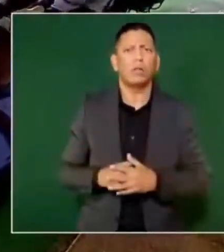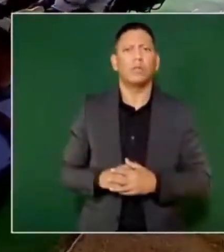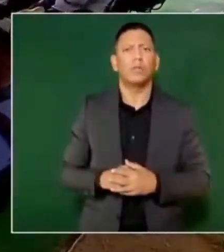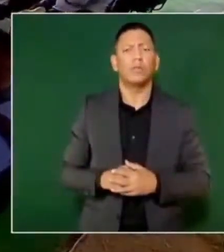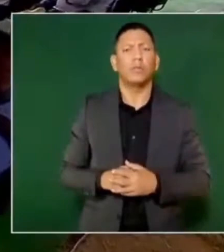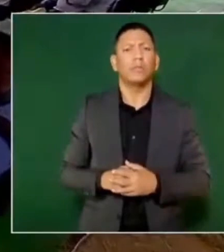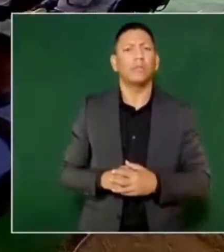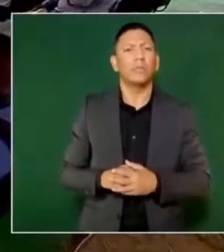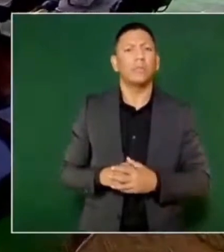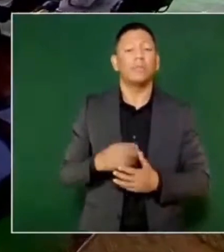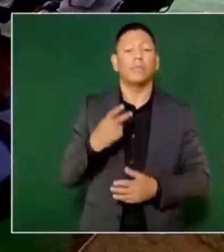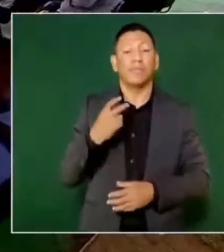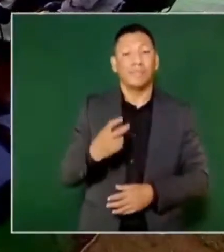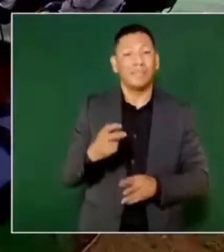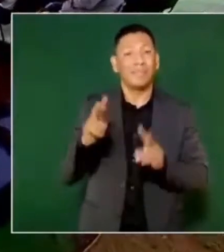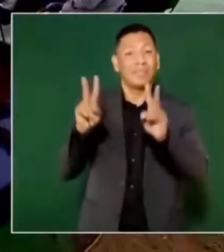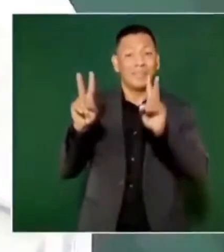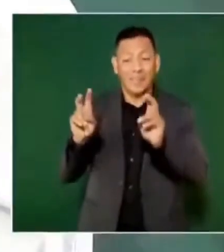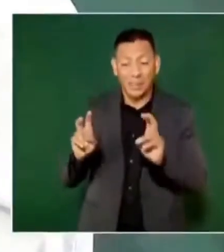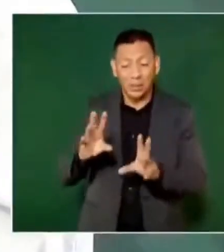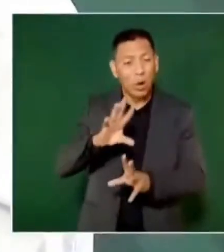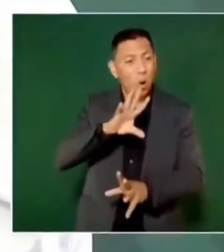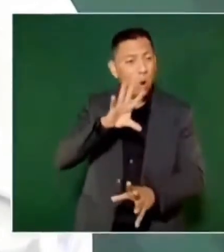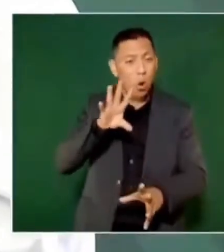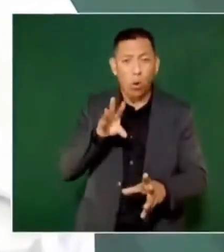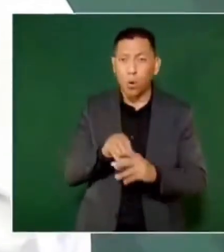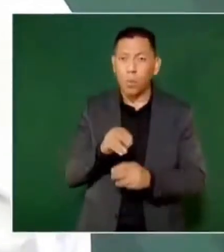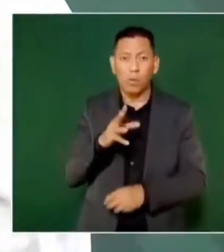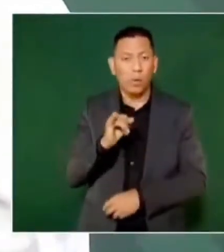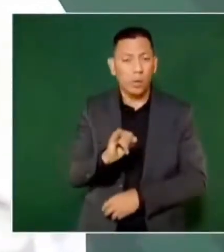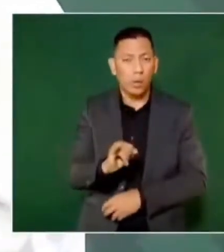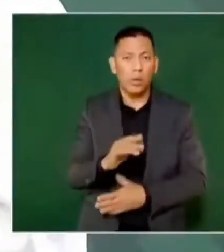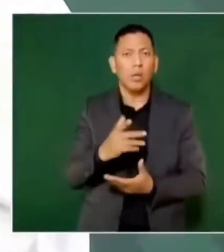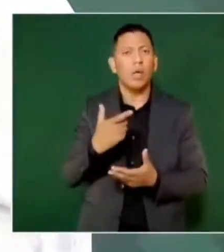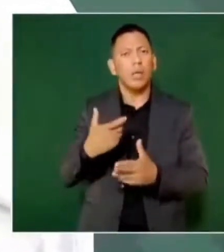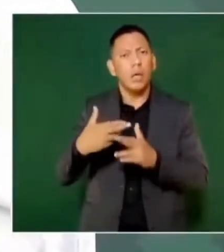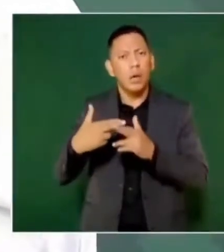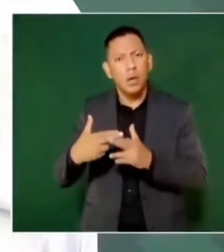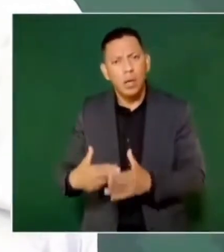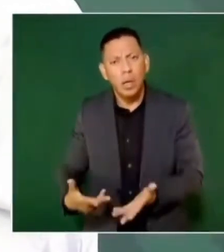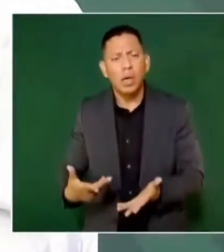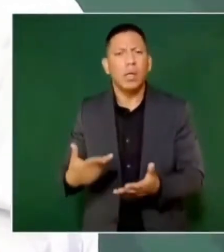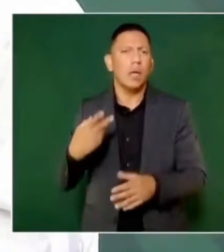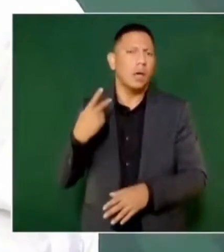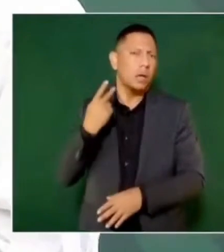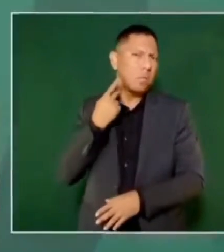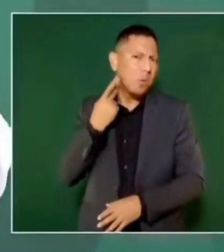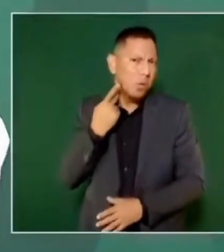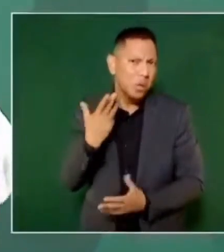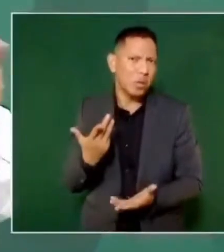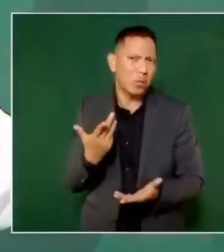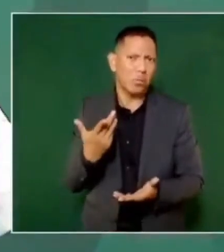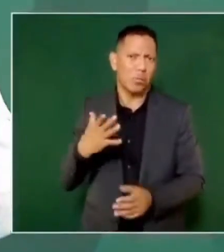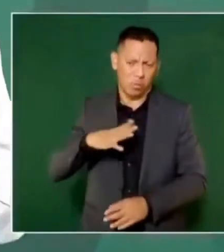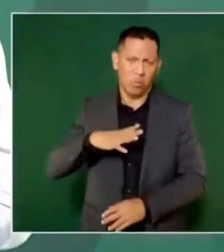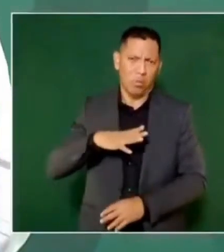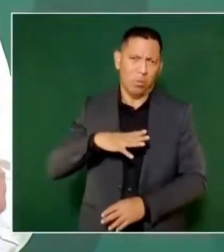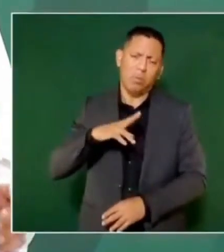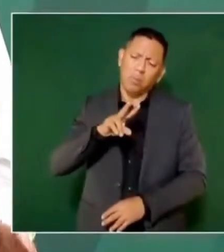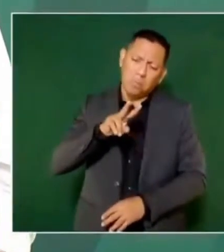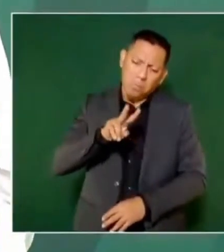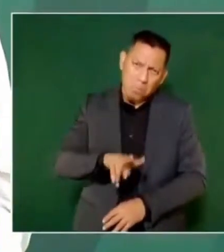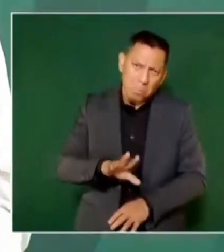Y todo es así. La economía y la política. Sí existen